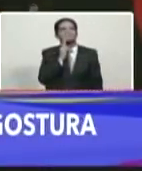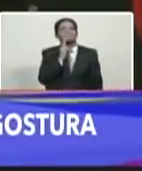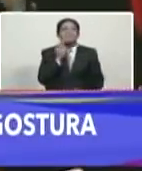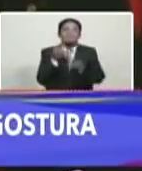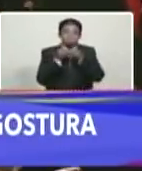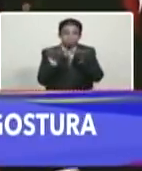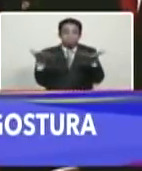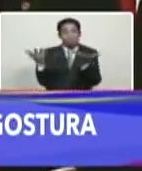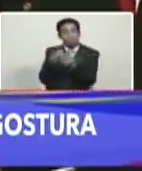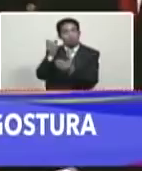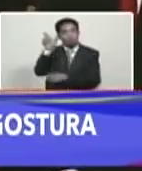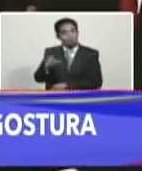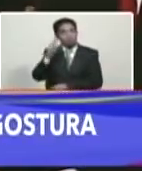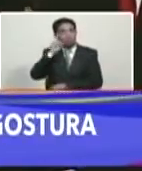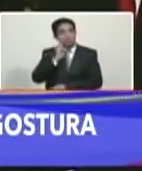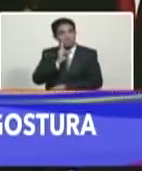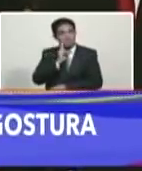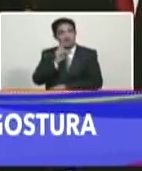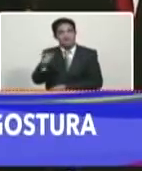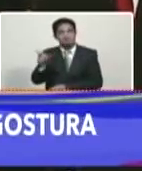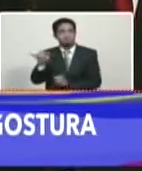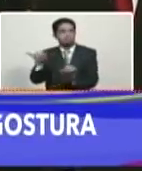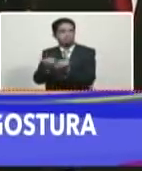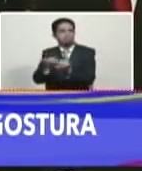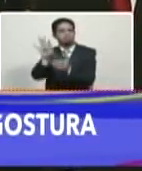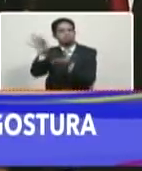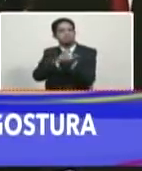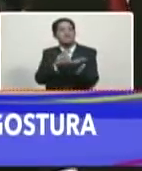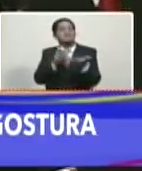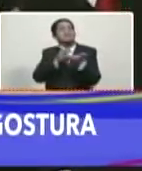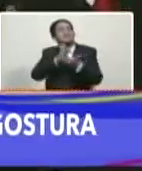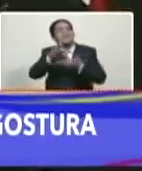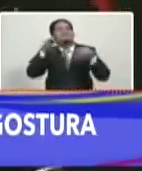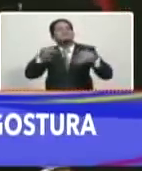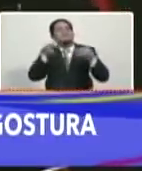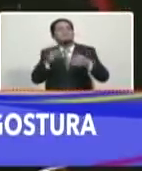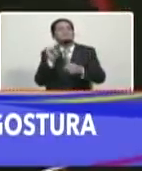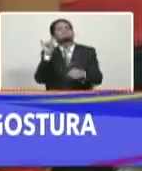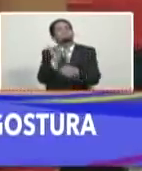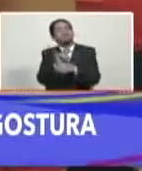con Bolívar, y desde Bolívar, ¡leales siempre!